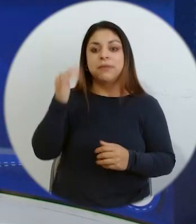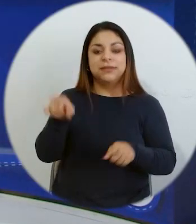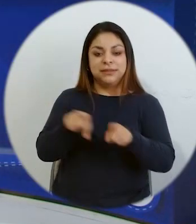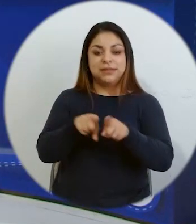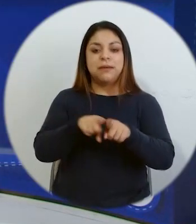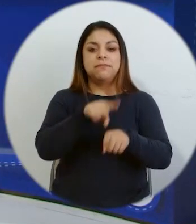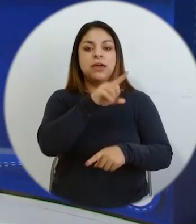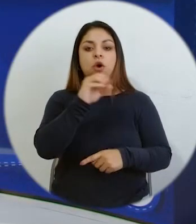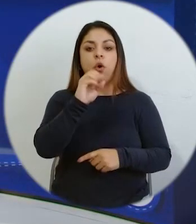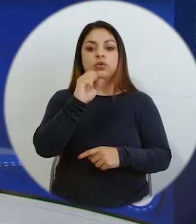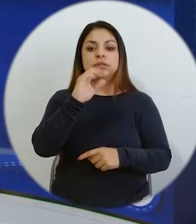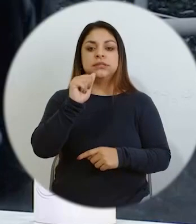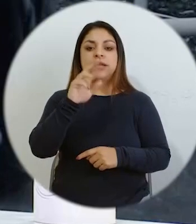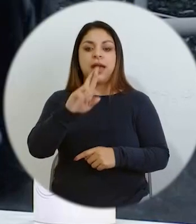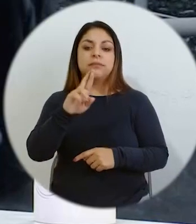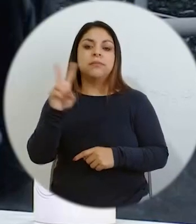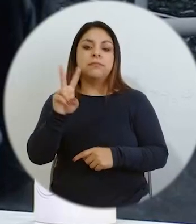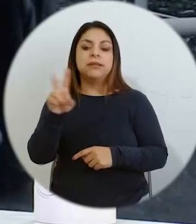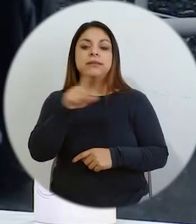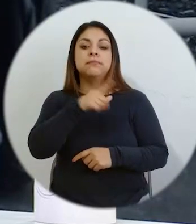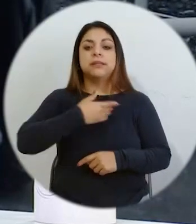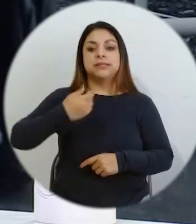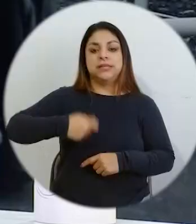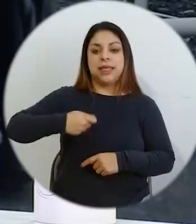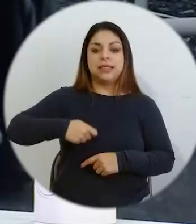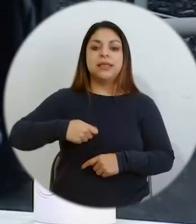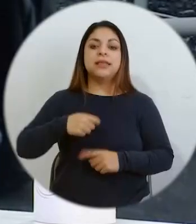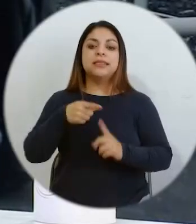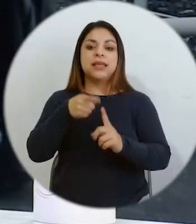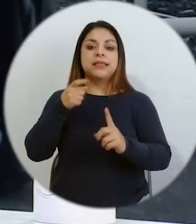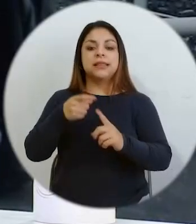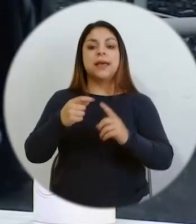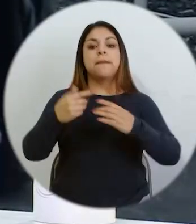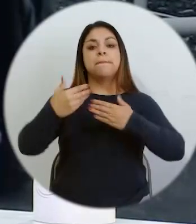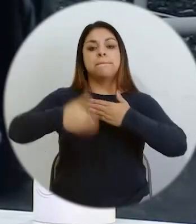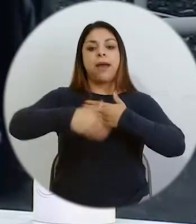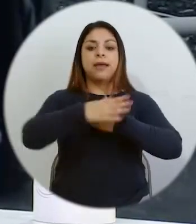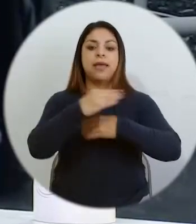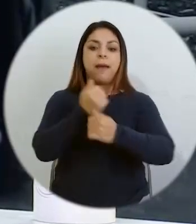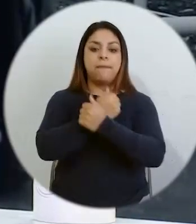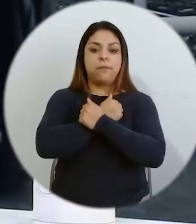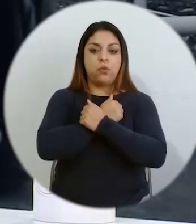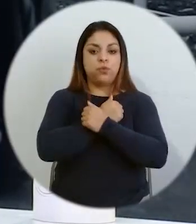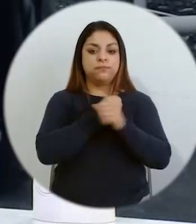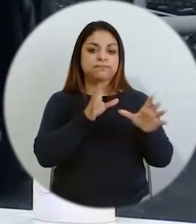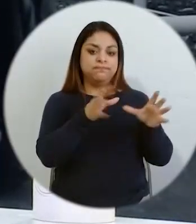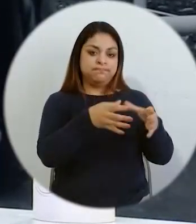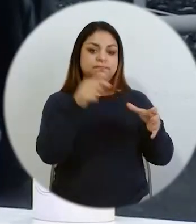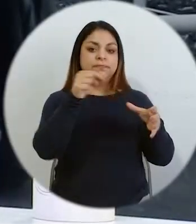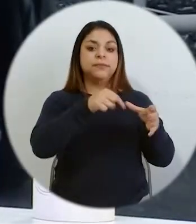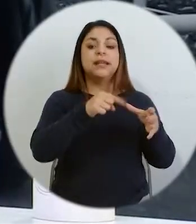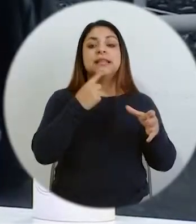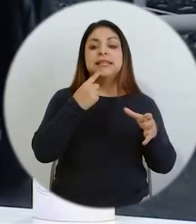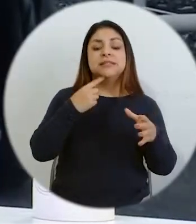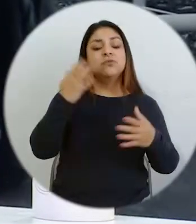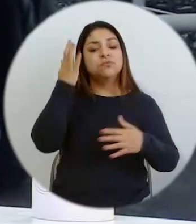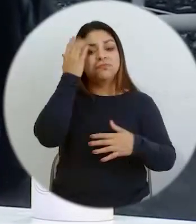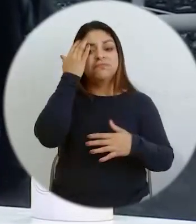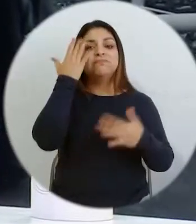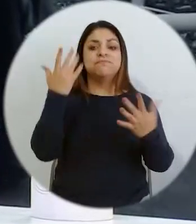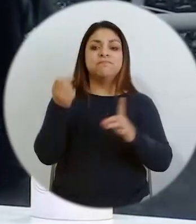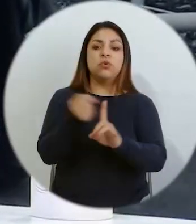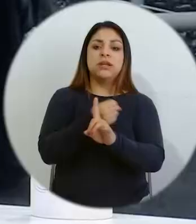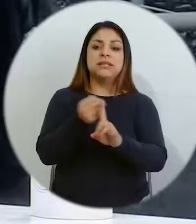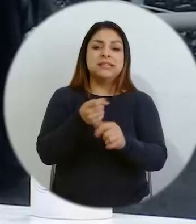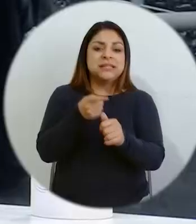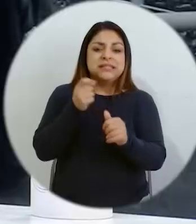de Paniamor, quien compartió con una mirada su pensamiento. Para él, la violencia en la primera infancia deja huellas